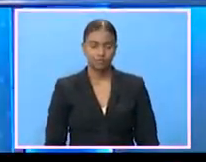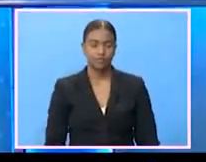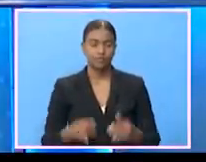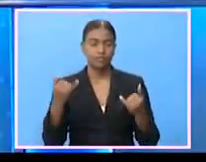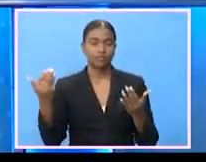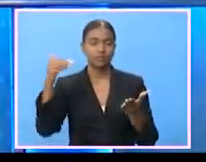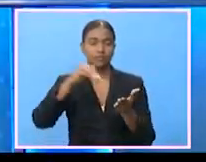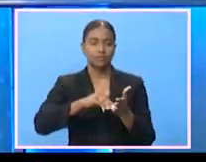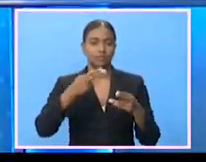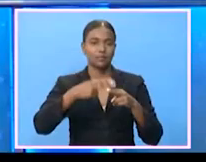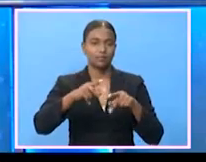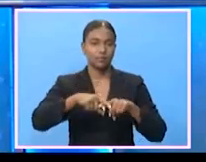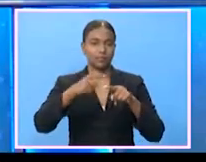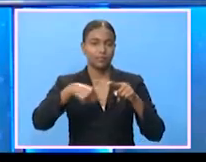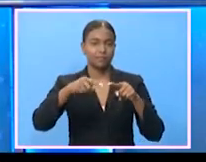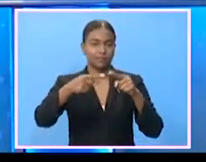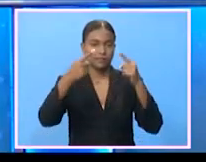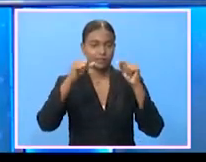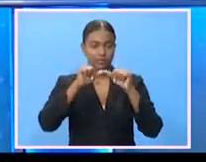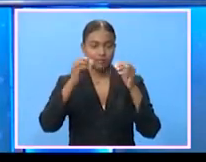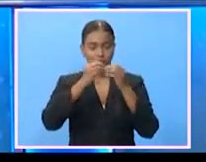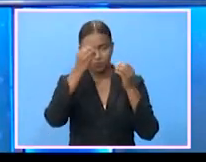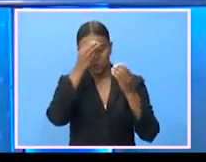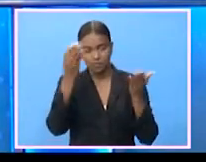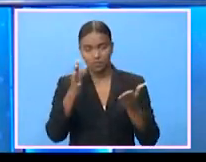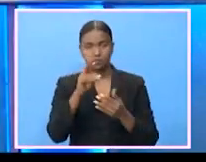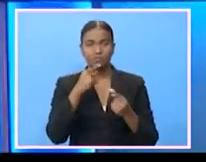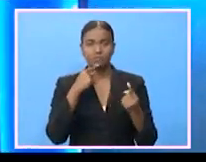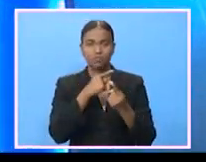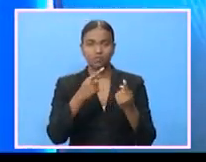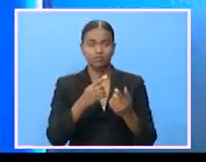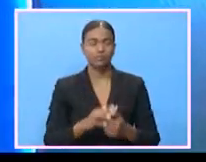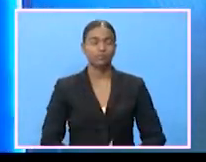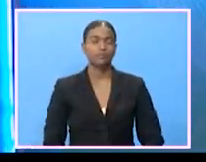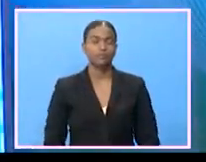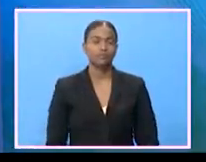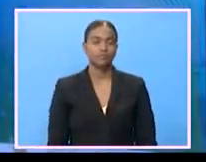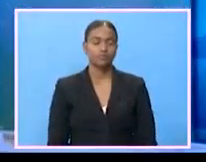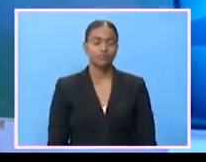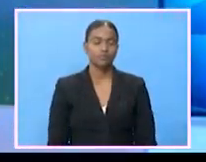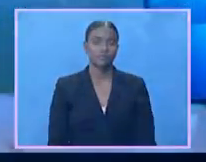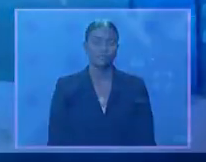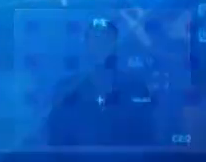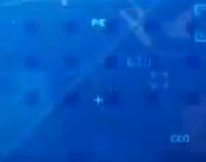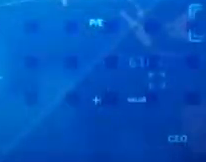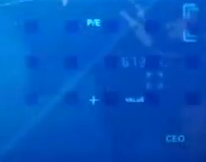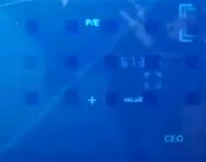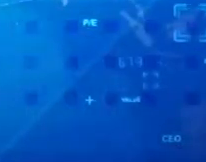Vámonos nuevamente a la pausa. Ya regresamos con más aquí en 4R de Noticias, emisión estelar.